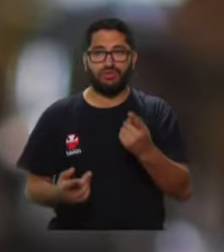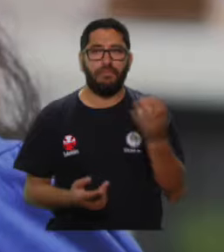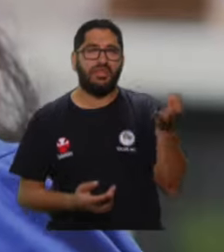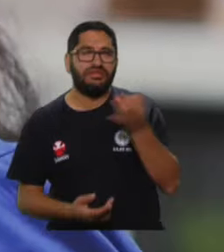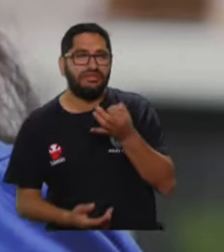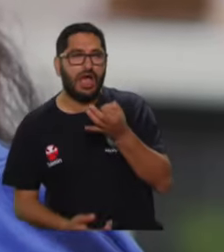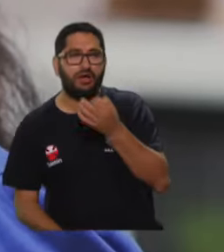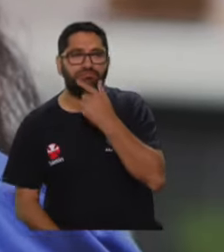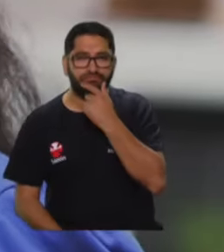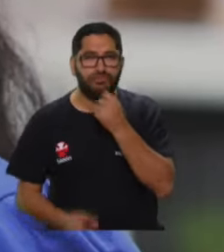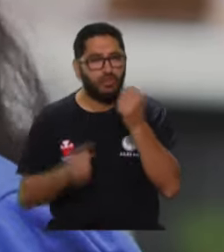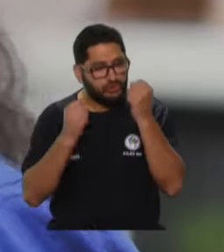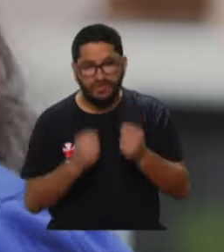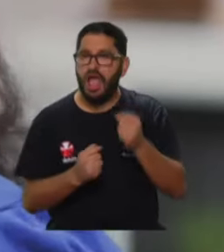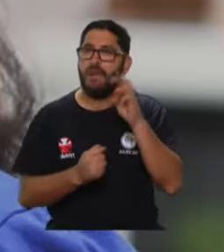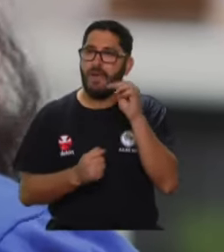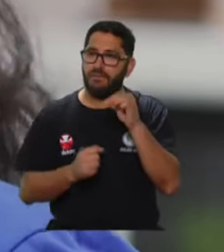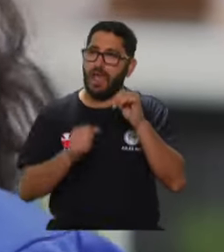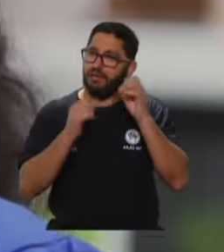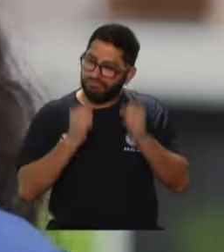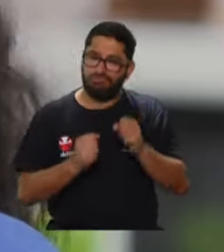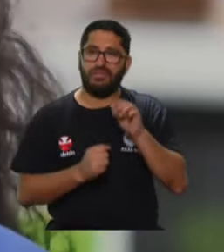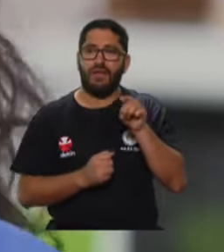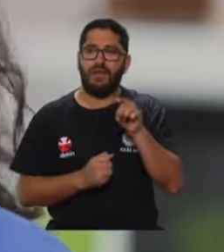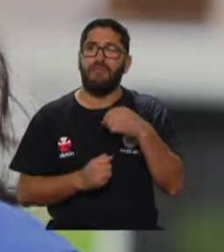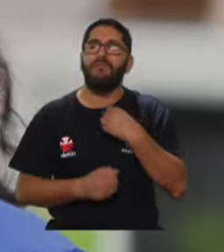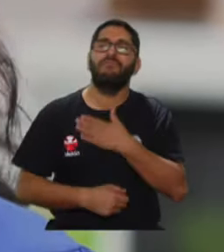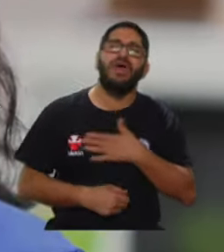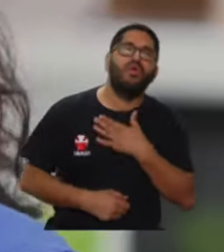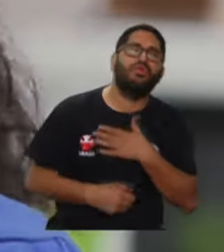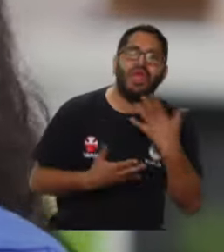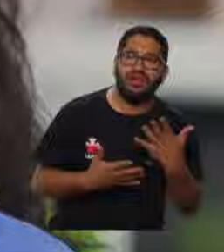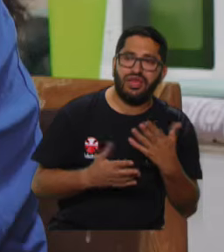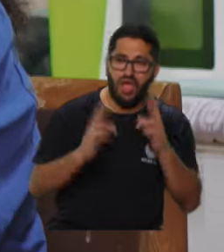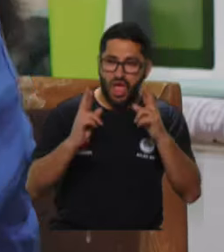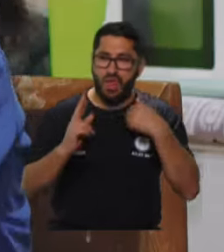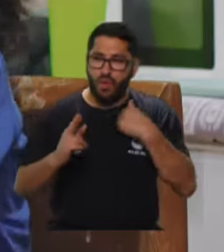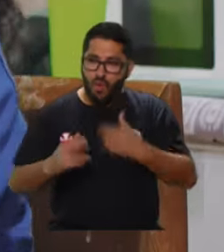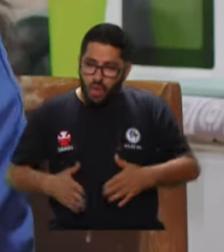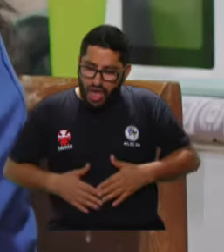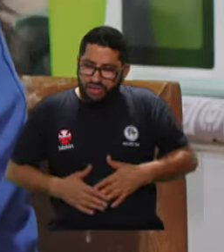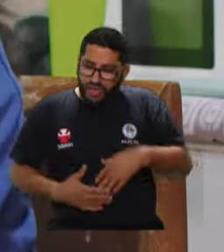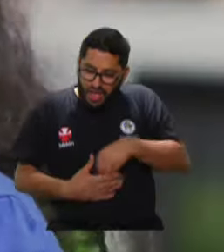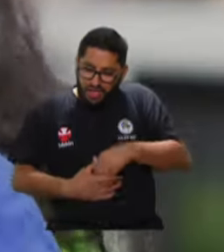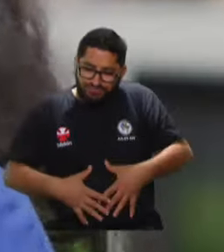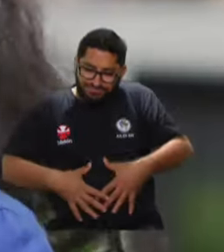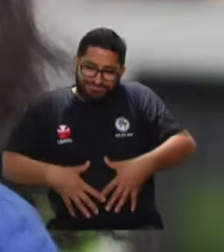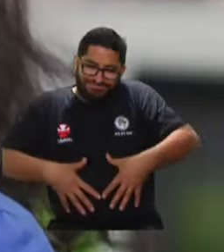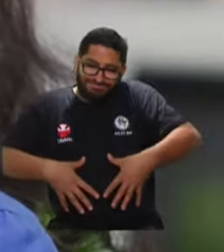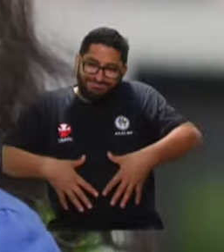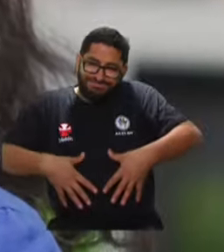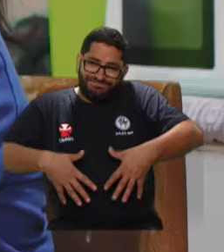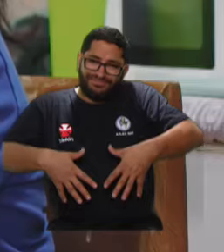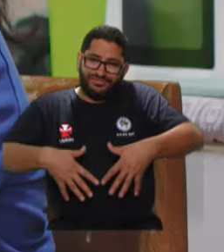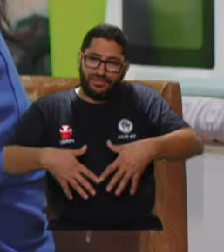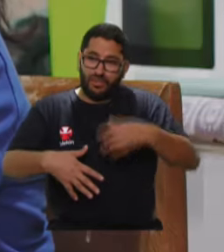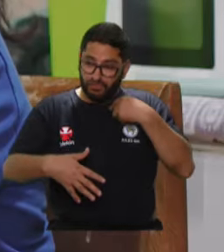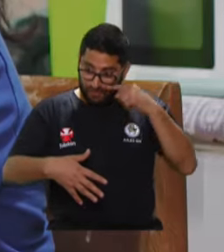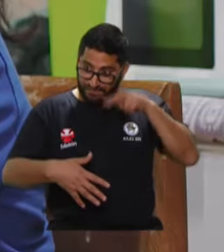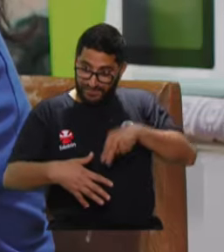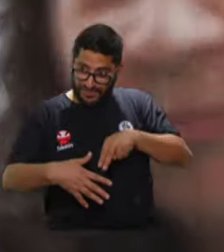mamá. Me hubiera encantado verlo tener en la guata, haberlo como... No sé, haberlo visto nacer, ¿cachai?